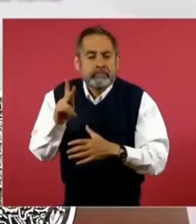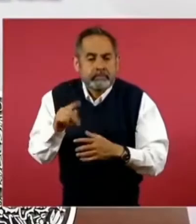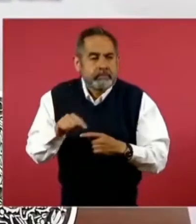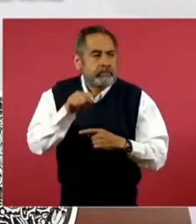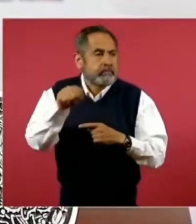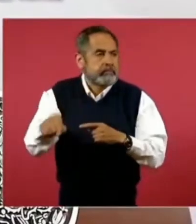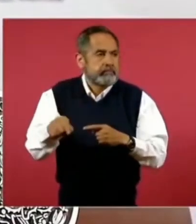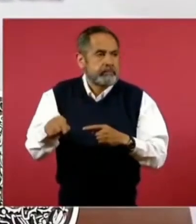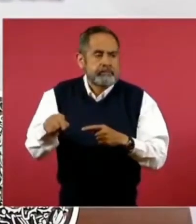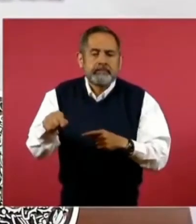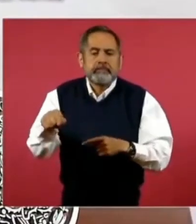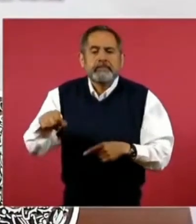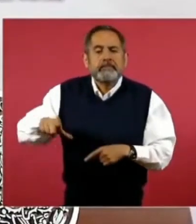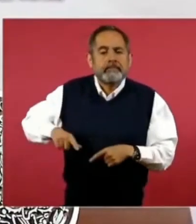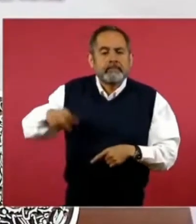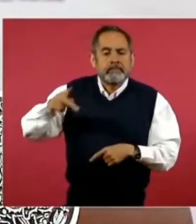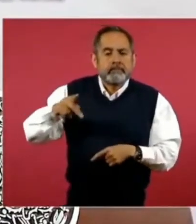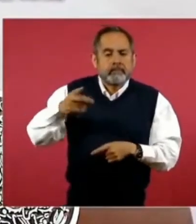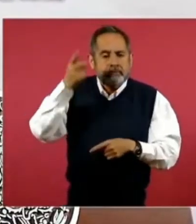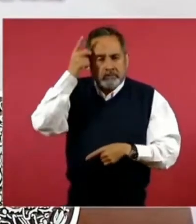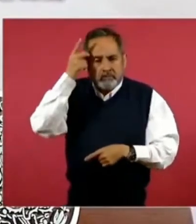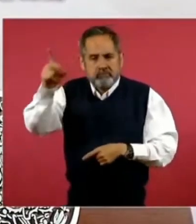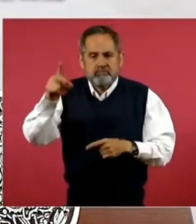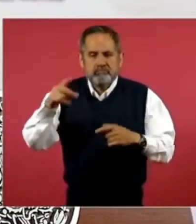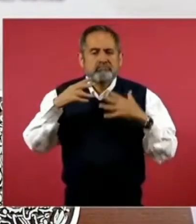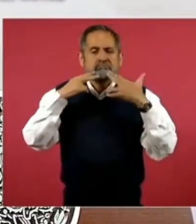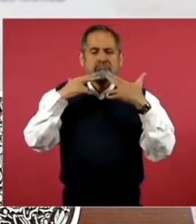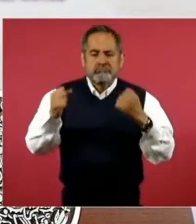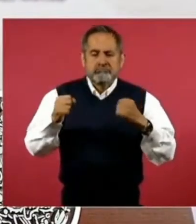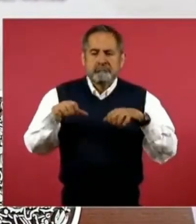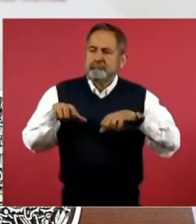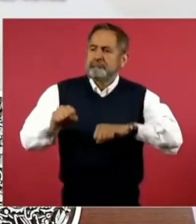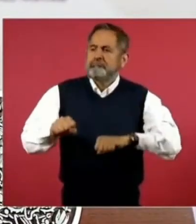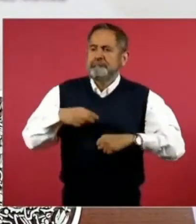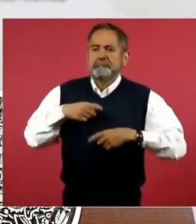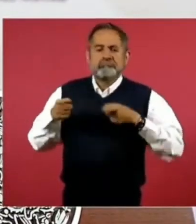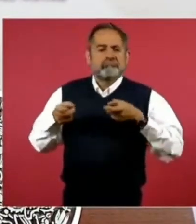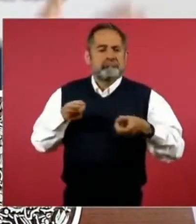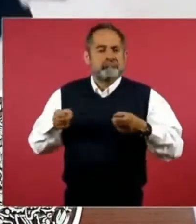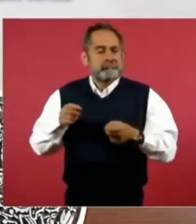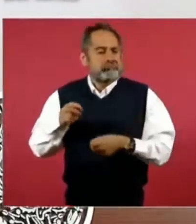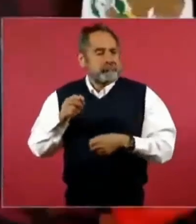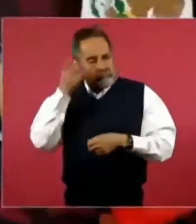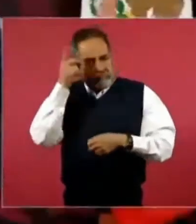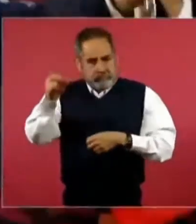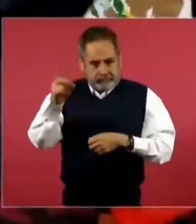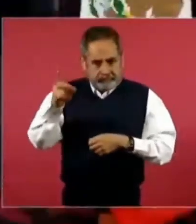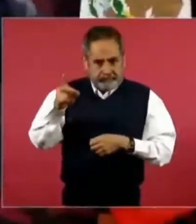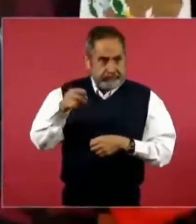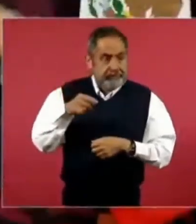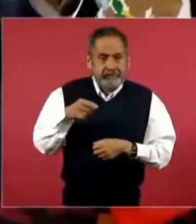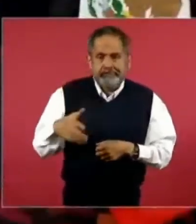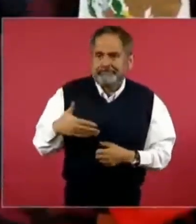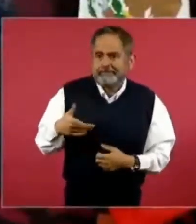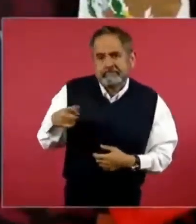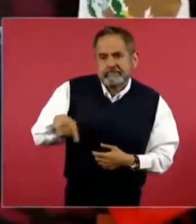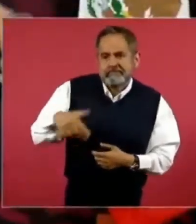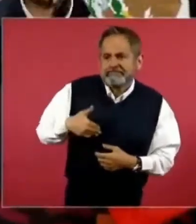grandes latifundistas, los grandes hacendados, que se beneficiaron